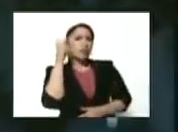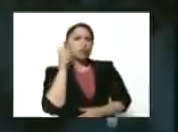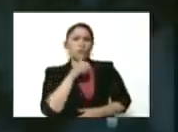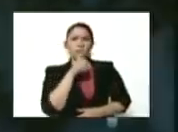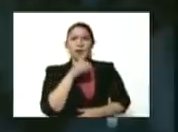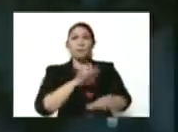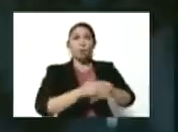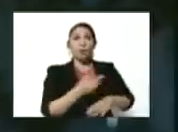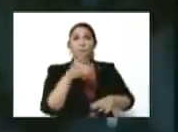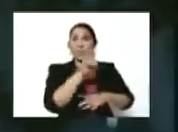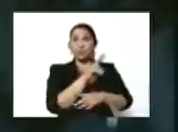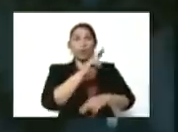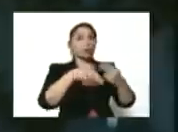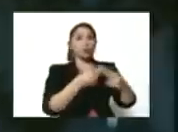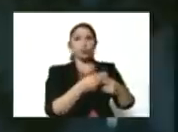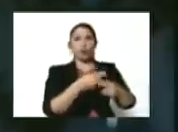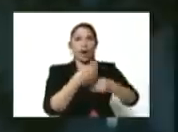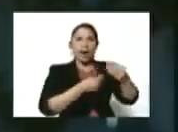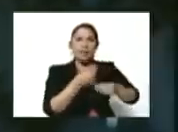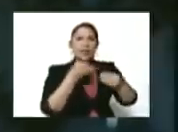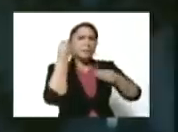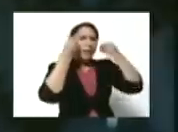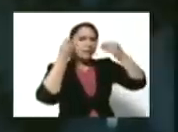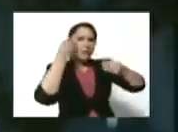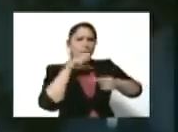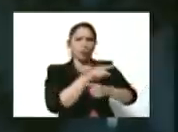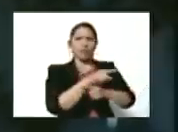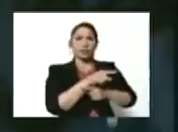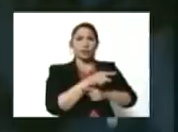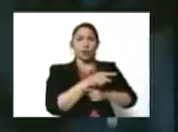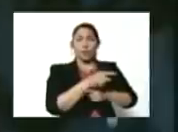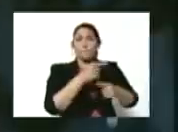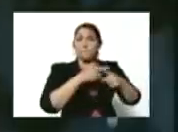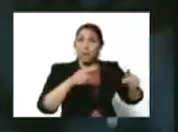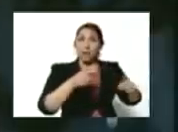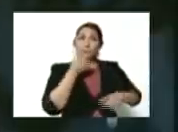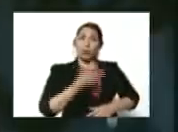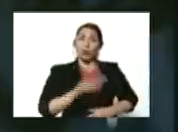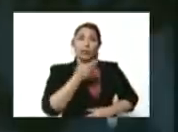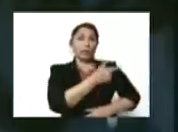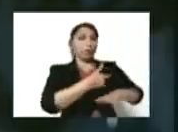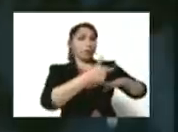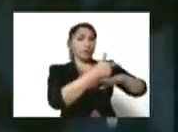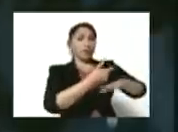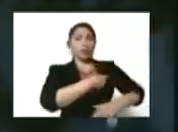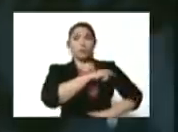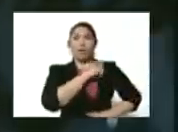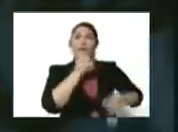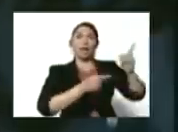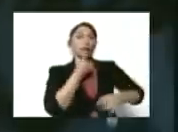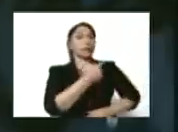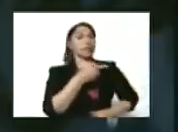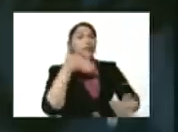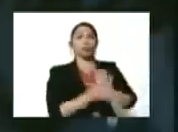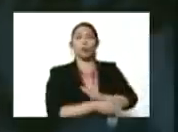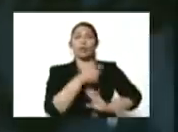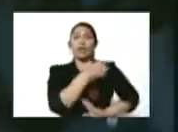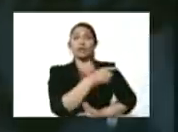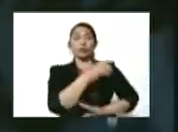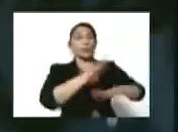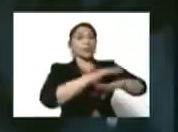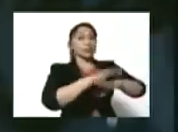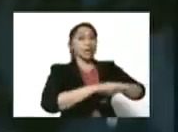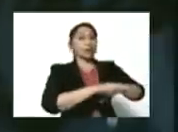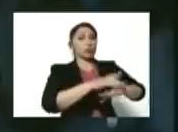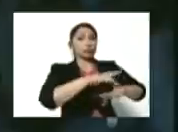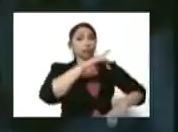prestaría para eso, pero es muy importante que el gobierno de España algo diga, se desmarque de esto tan grave que está ocurriendo. Así que